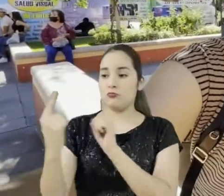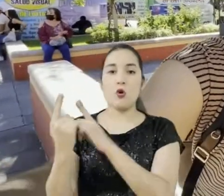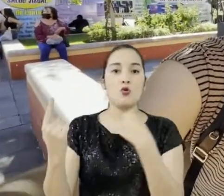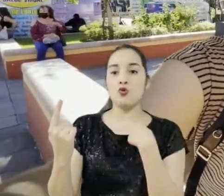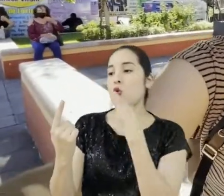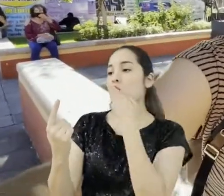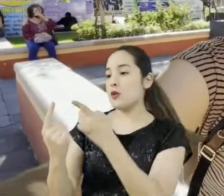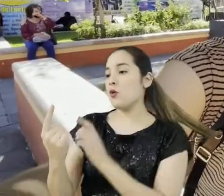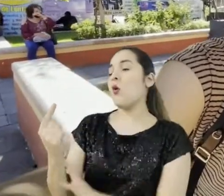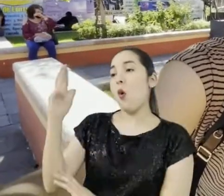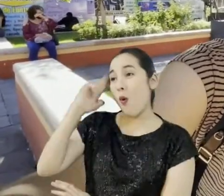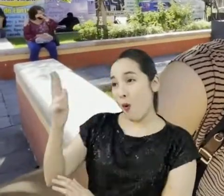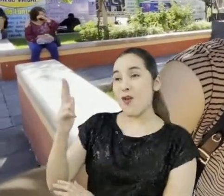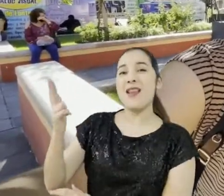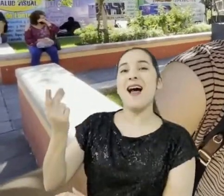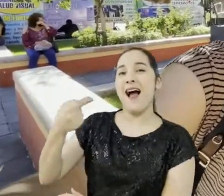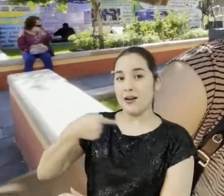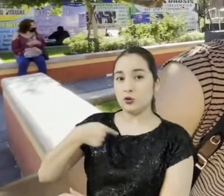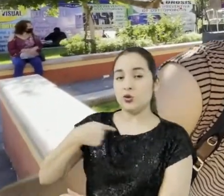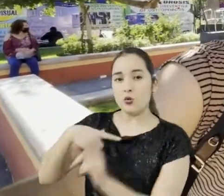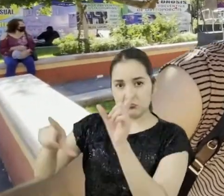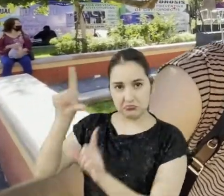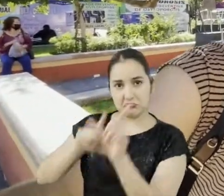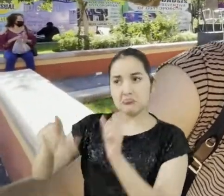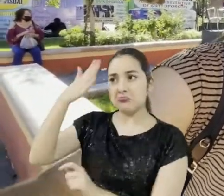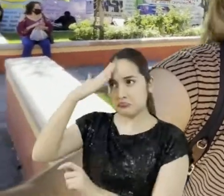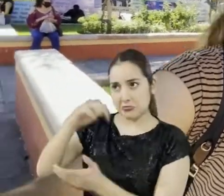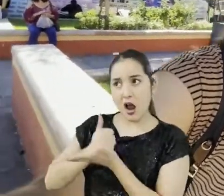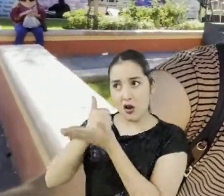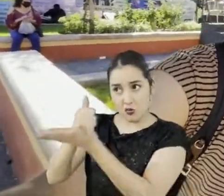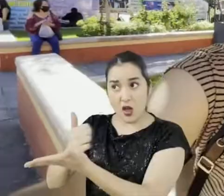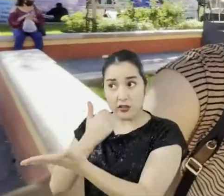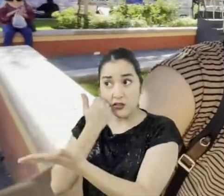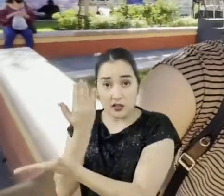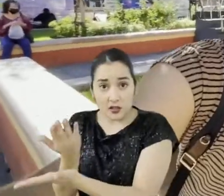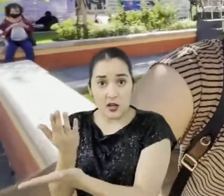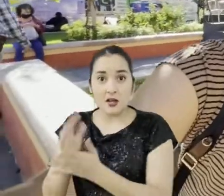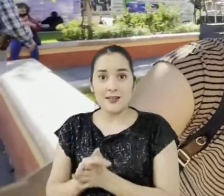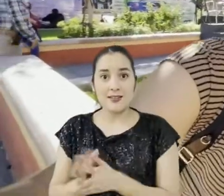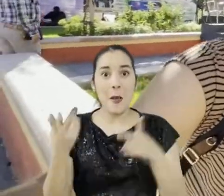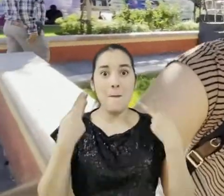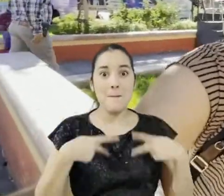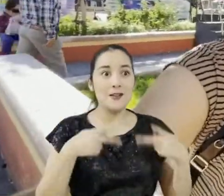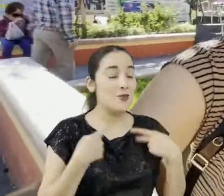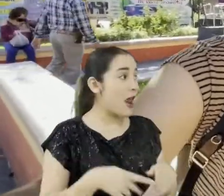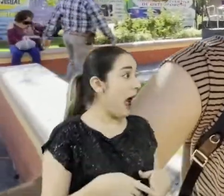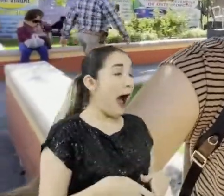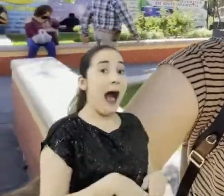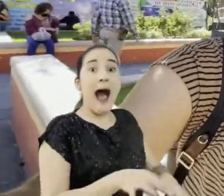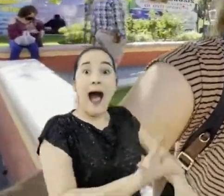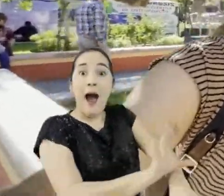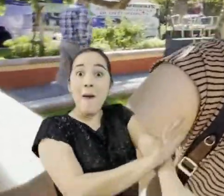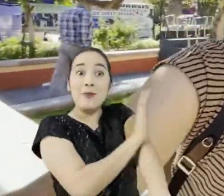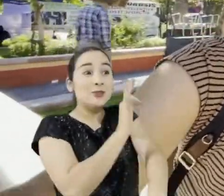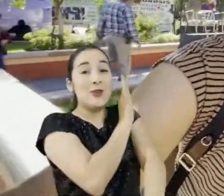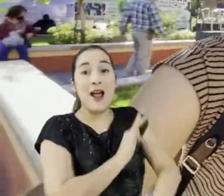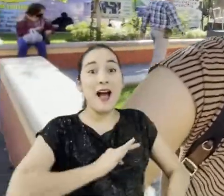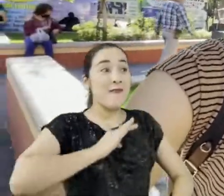ya se comienza como a emocionar. Y me empieza a decir, allá, y me hace como si una moto,